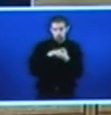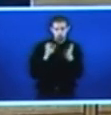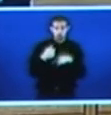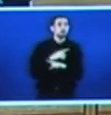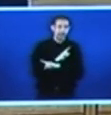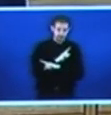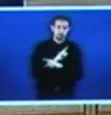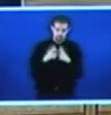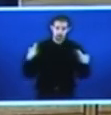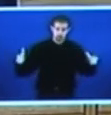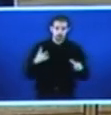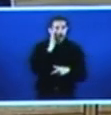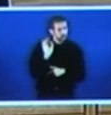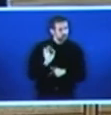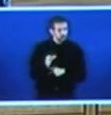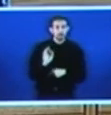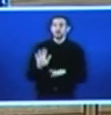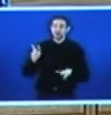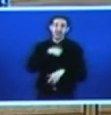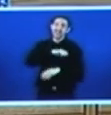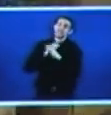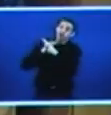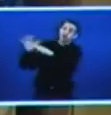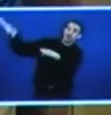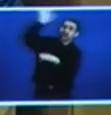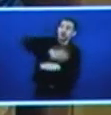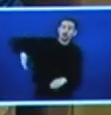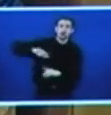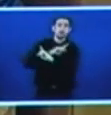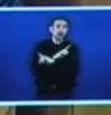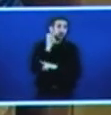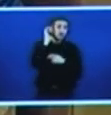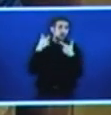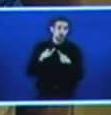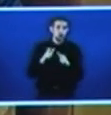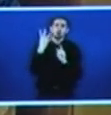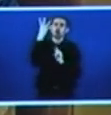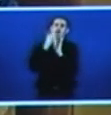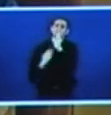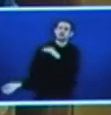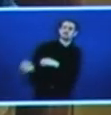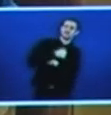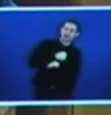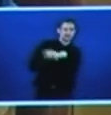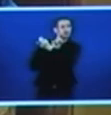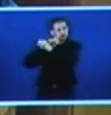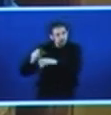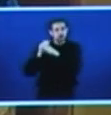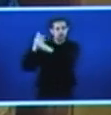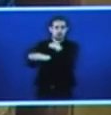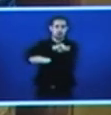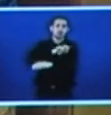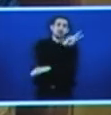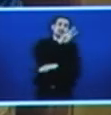é certo, señoría, en España o paro femenino é 4 puntos superior ao galego, o 23,3% en España